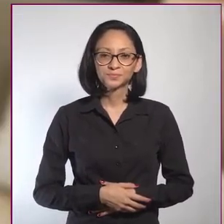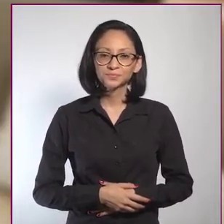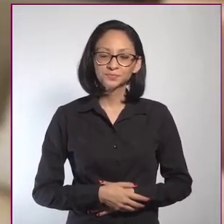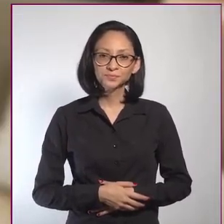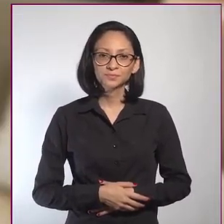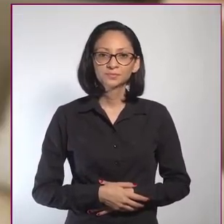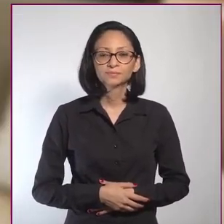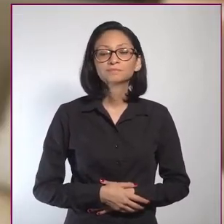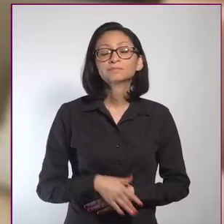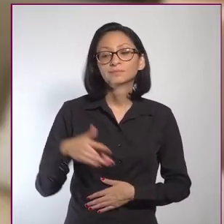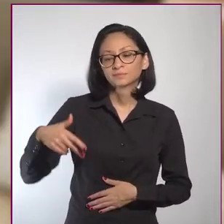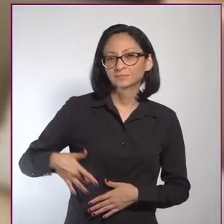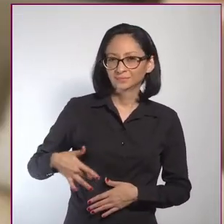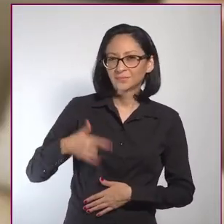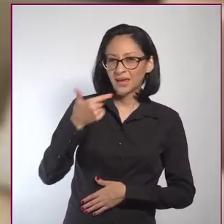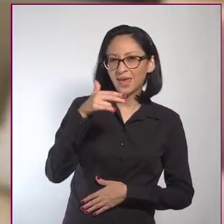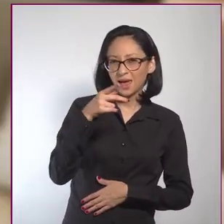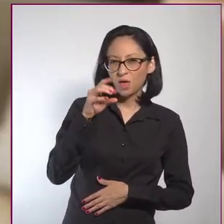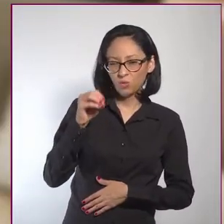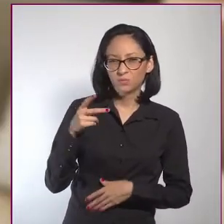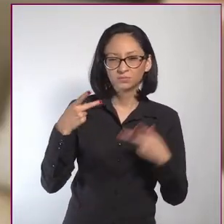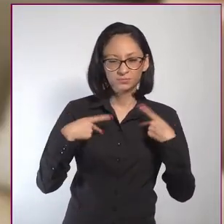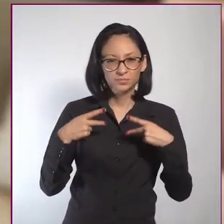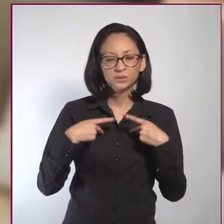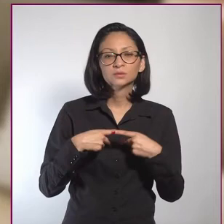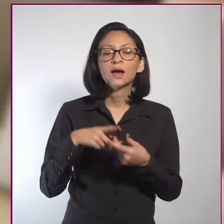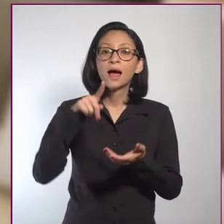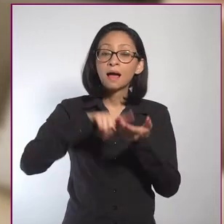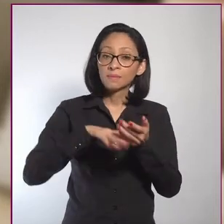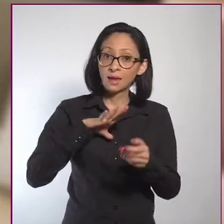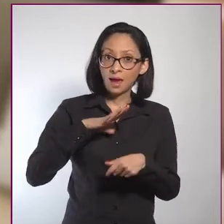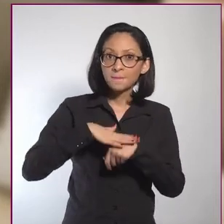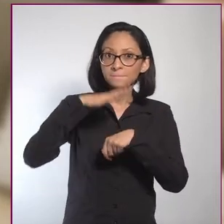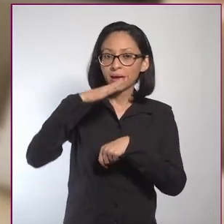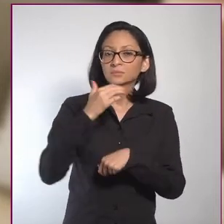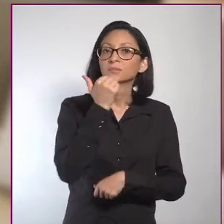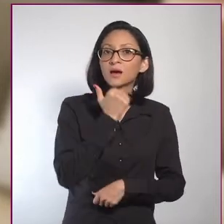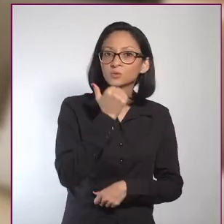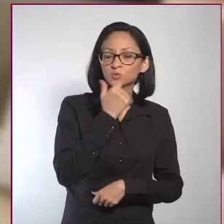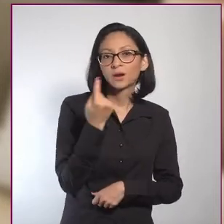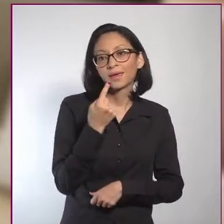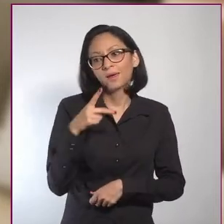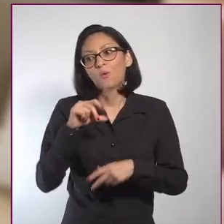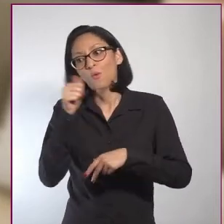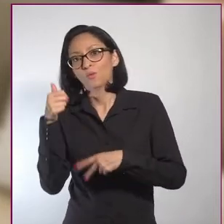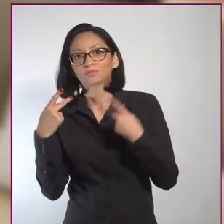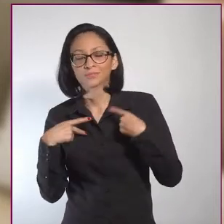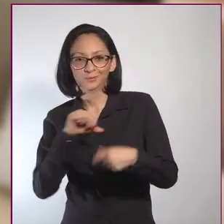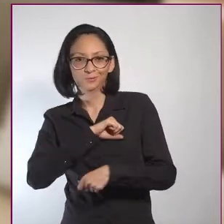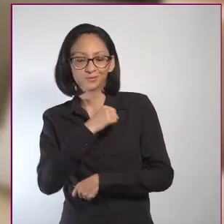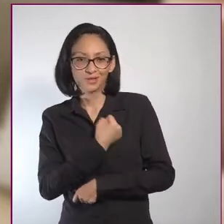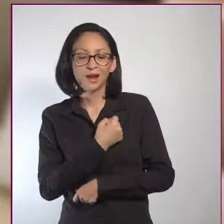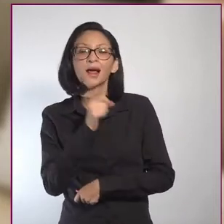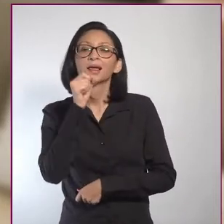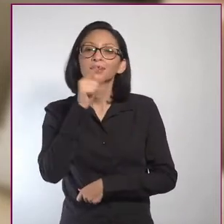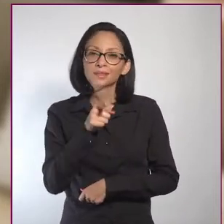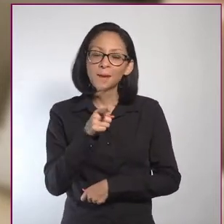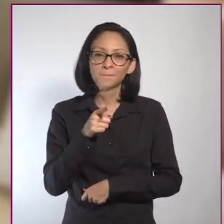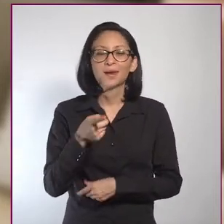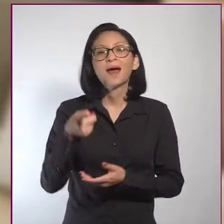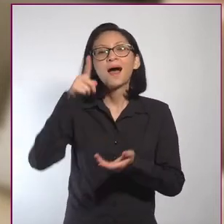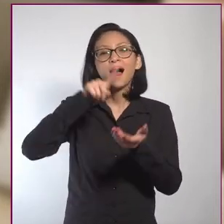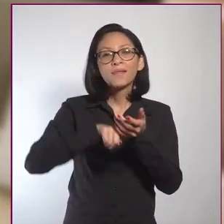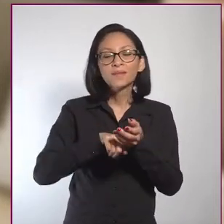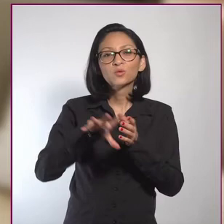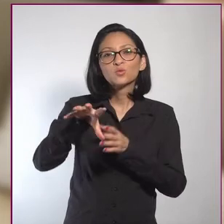El hígado de las personas que viven con diabetes produce más azúcar que el de las personas sanas. Y al mismo tiempo, sus tejidos absorben